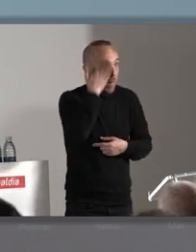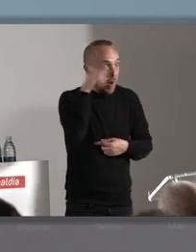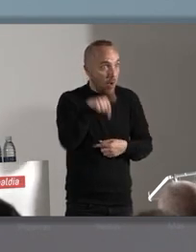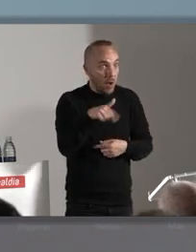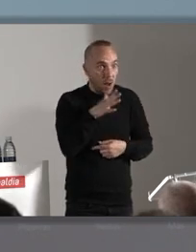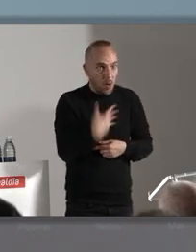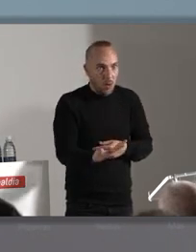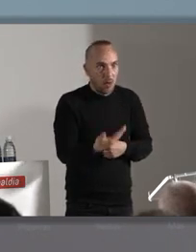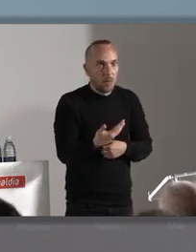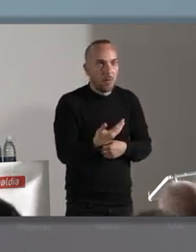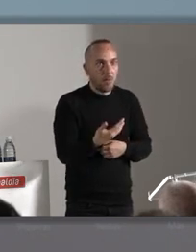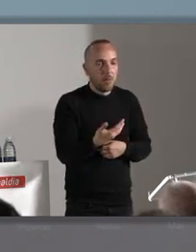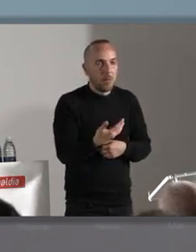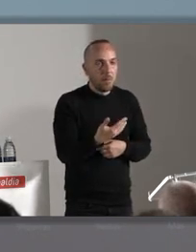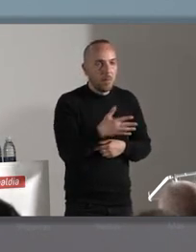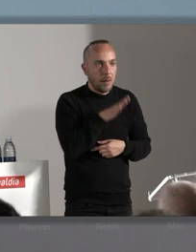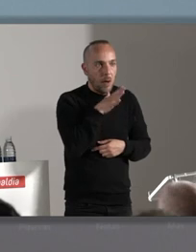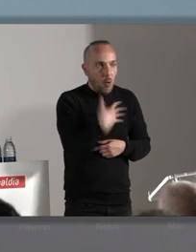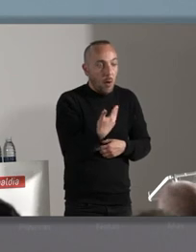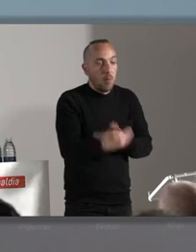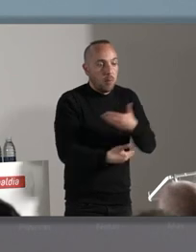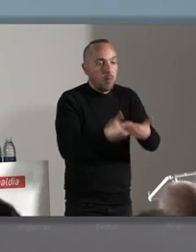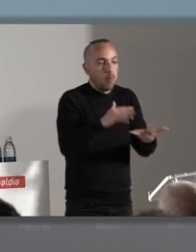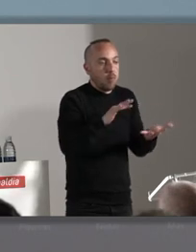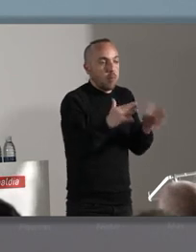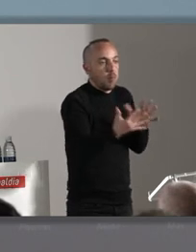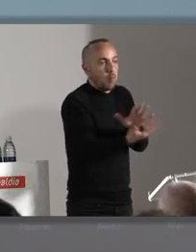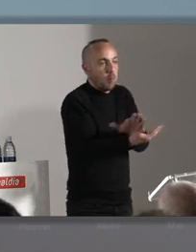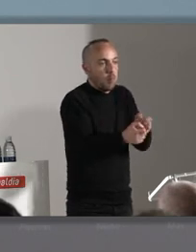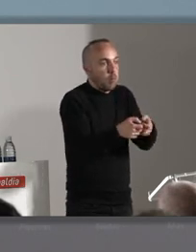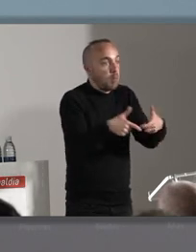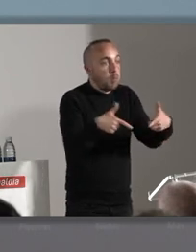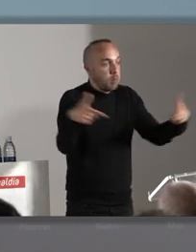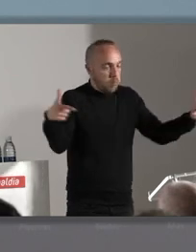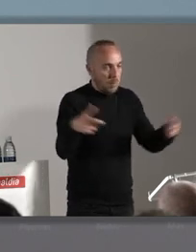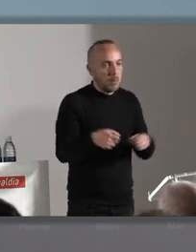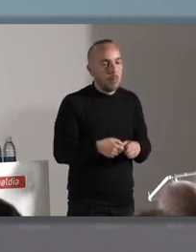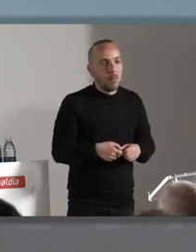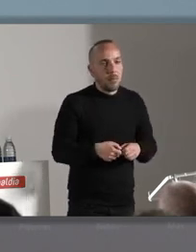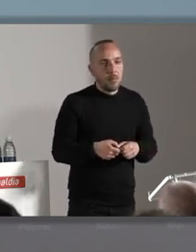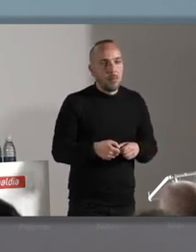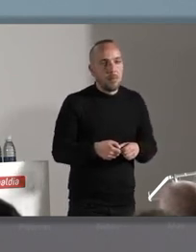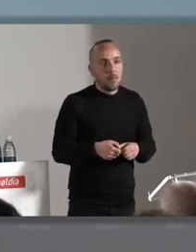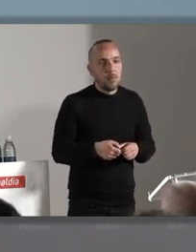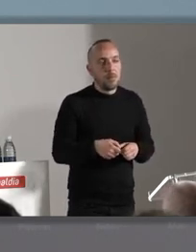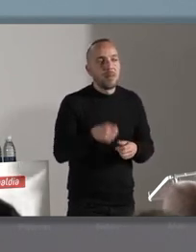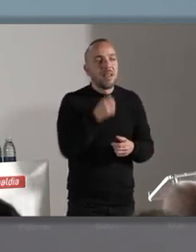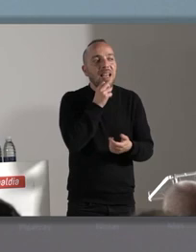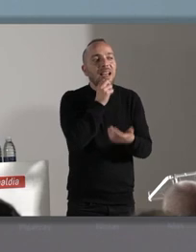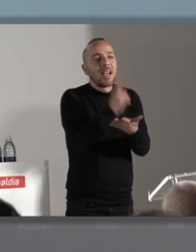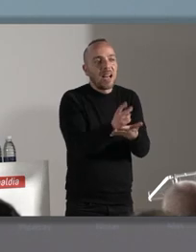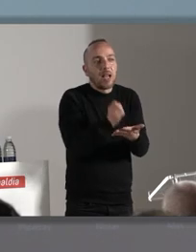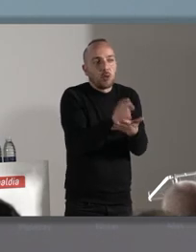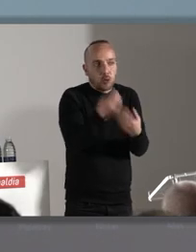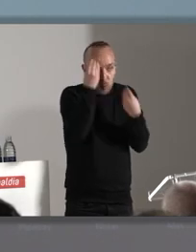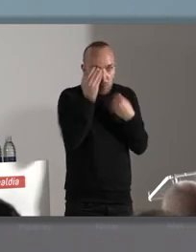estaré en un proceso de crecimiento y consolidación significativo, ¿no? ¿Qué retos, a mi entender, hay